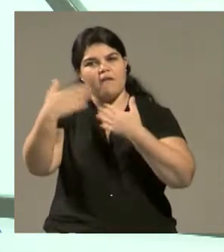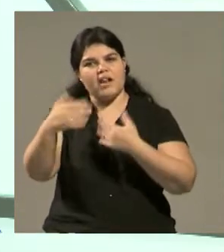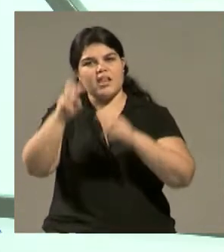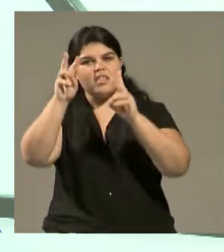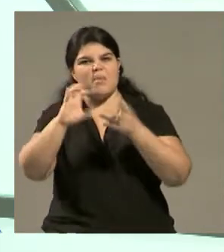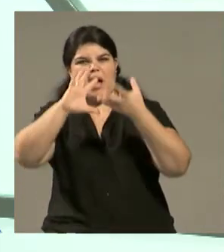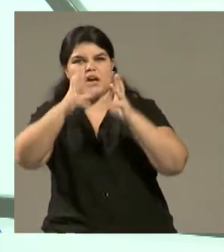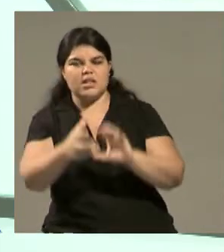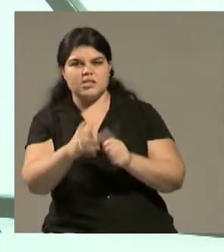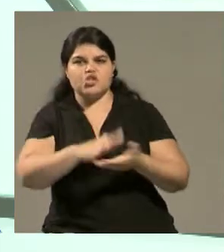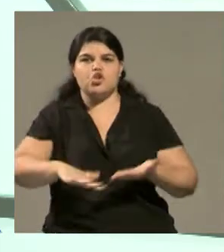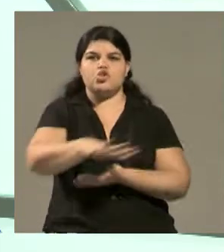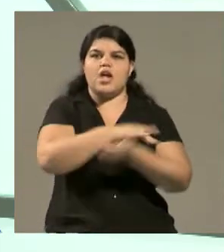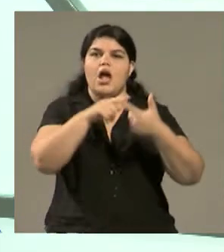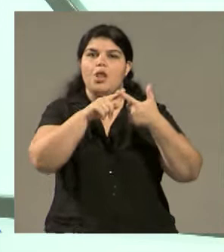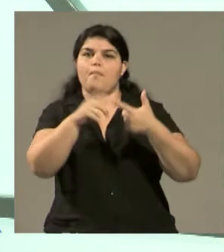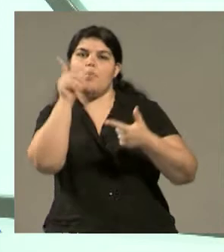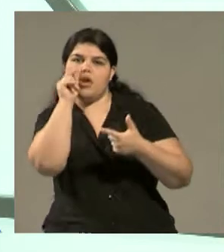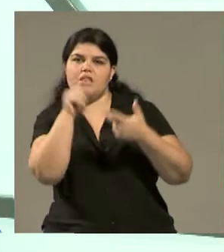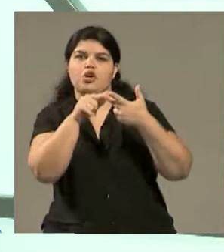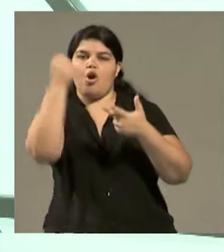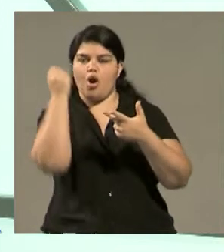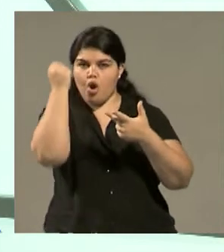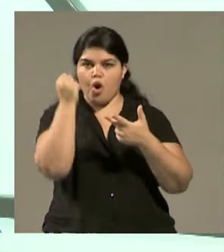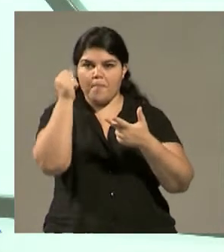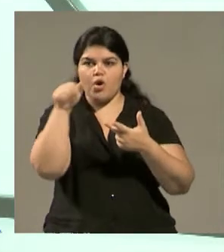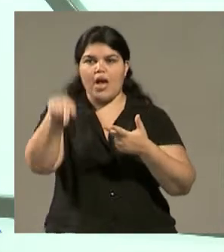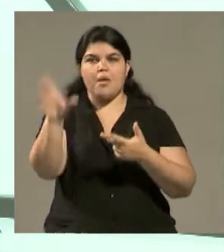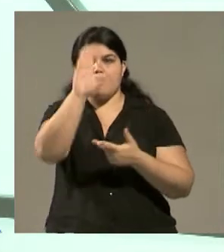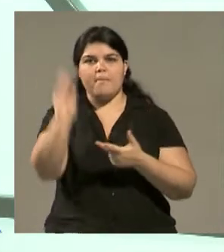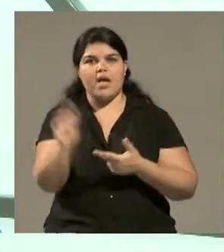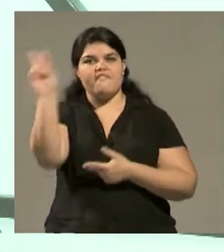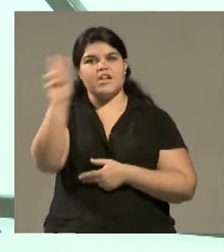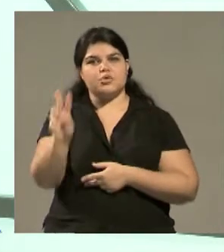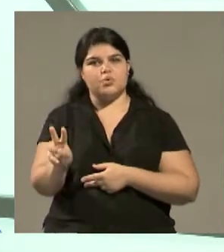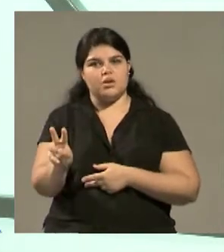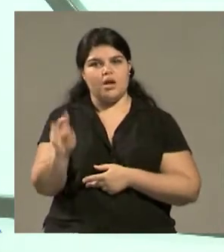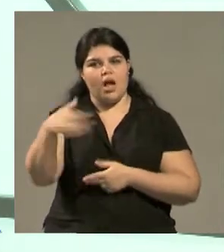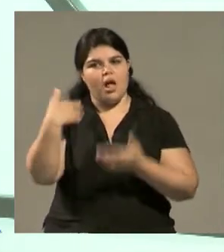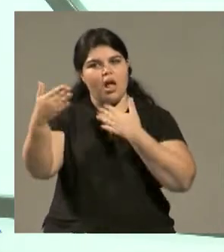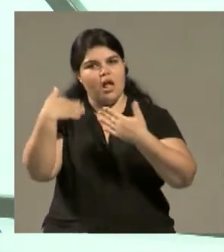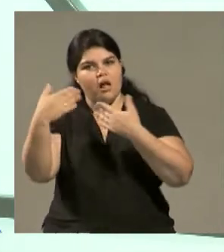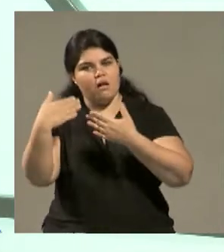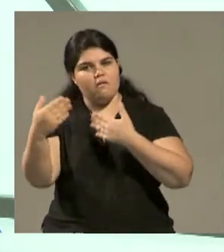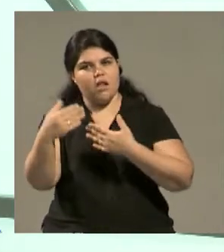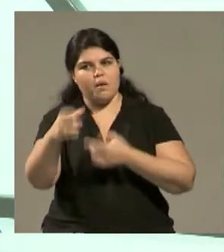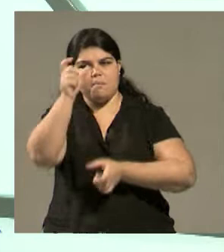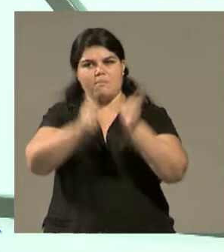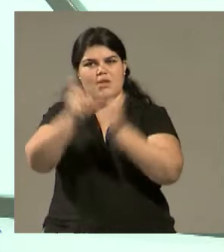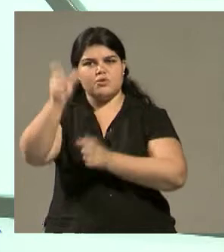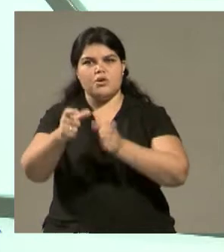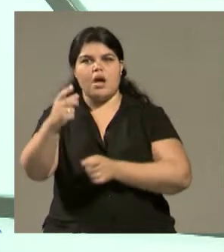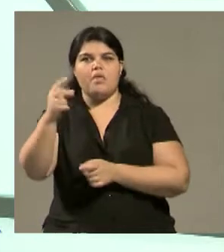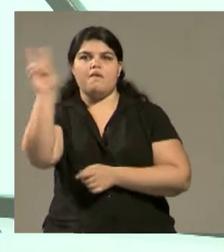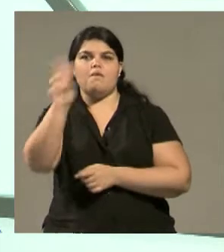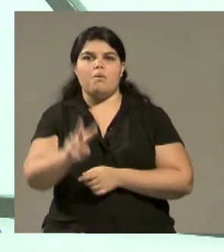y económica que está atravesando el país venezolano. Obviamente hay muchos venezolanos que están